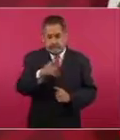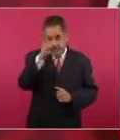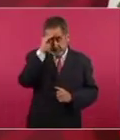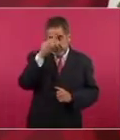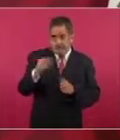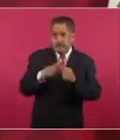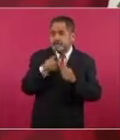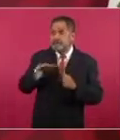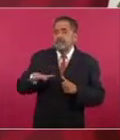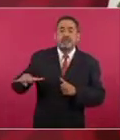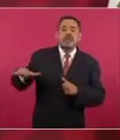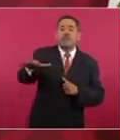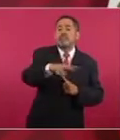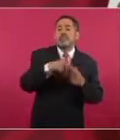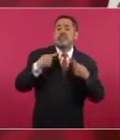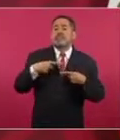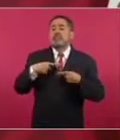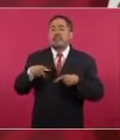pueblo,